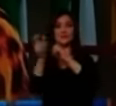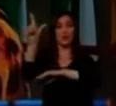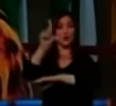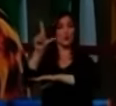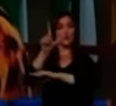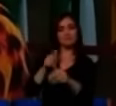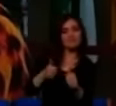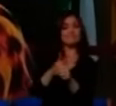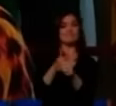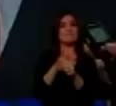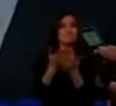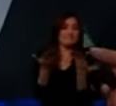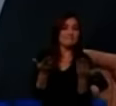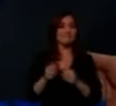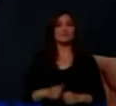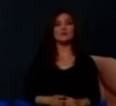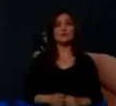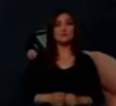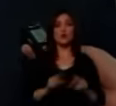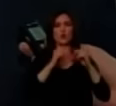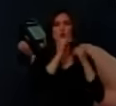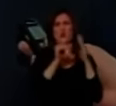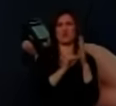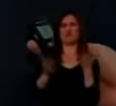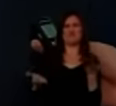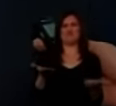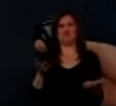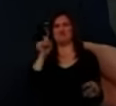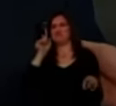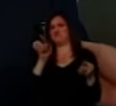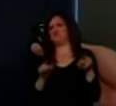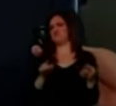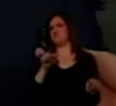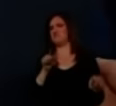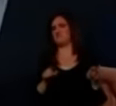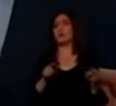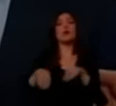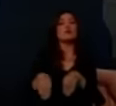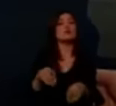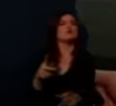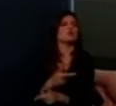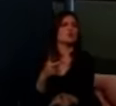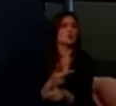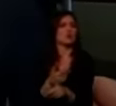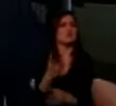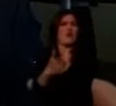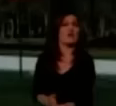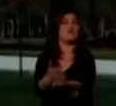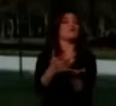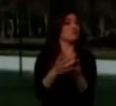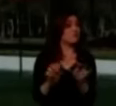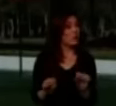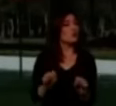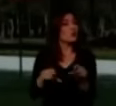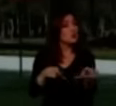del lunes del martes que el viernes. La oposición tiene algunos reparos con respecto a la actividad productiva que podría verse suspendida en